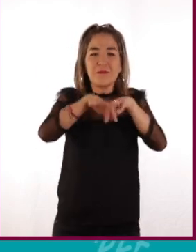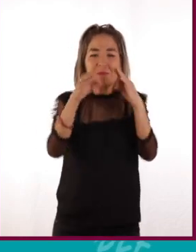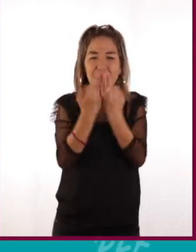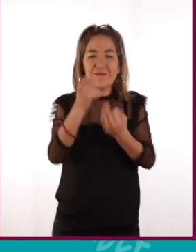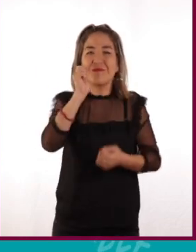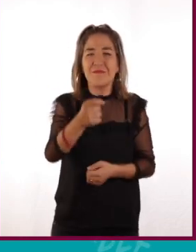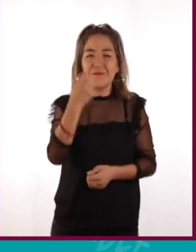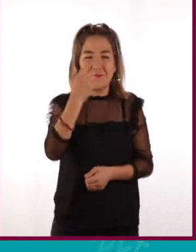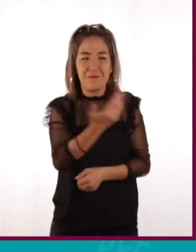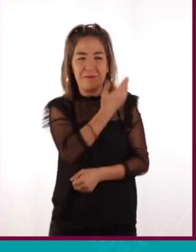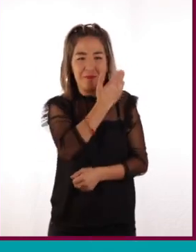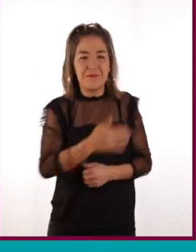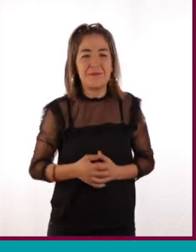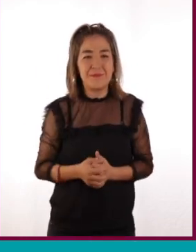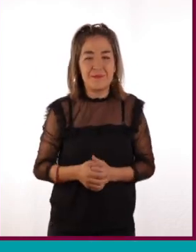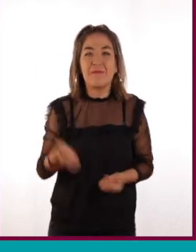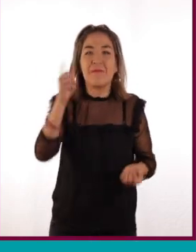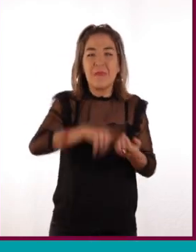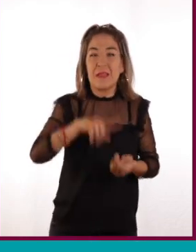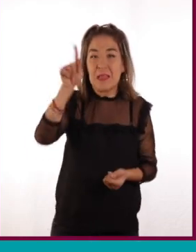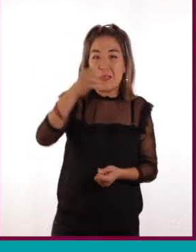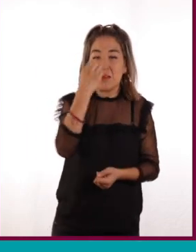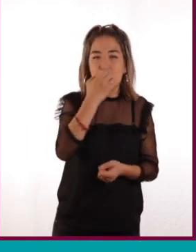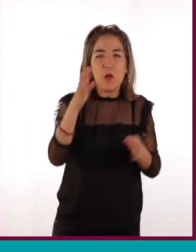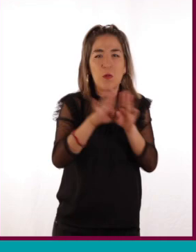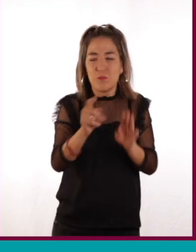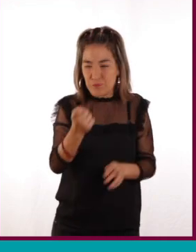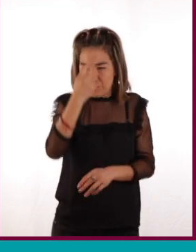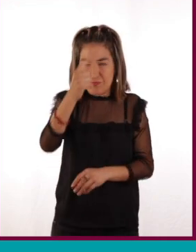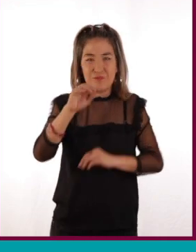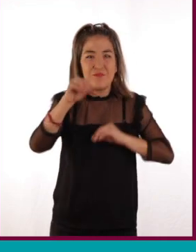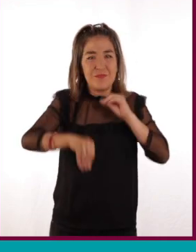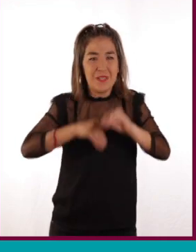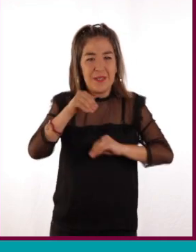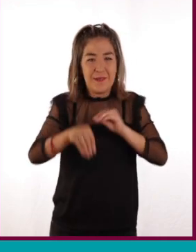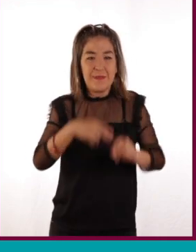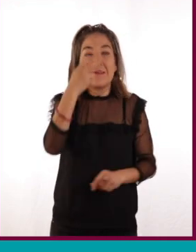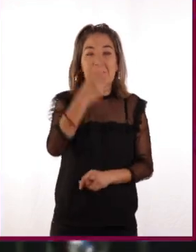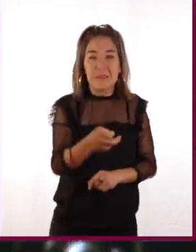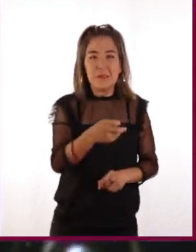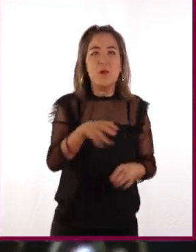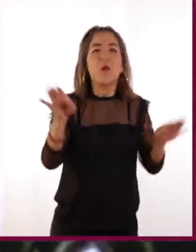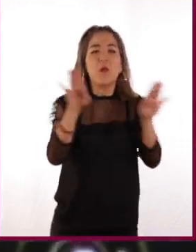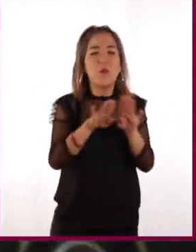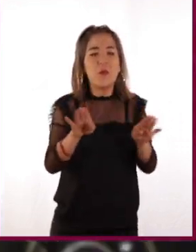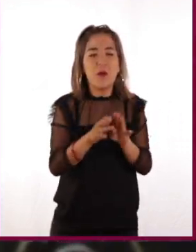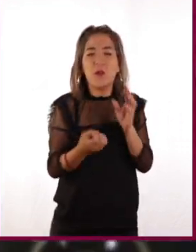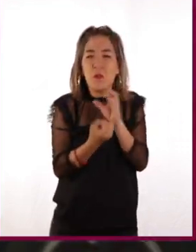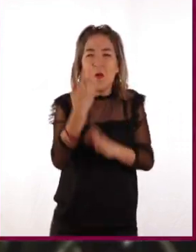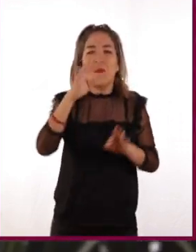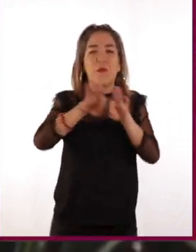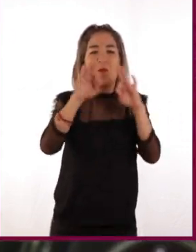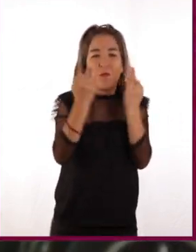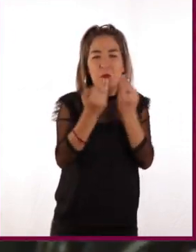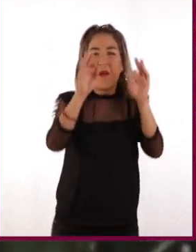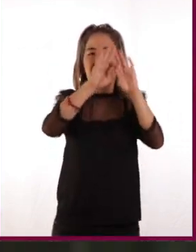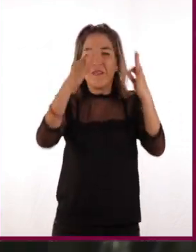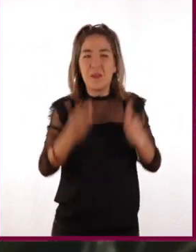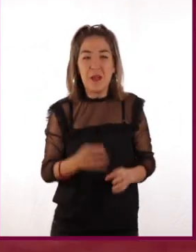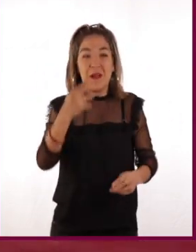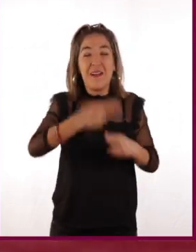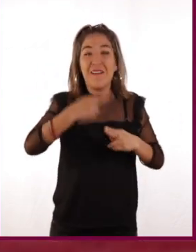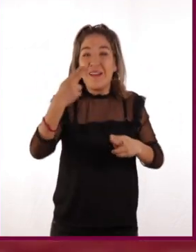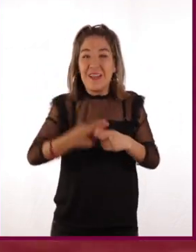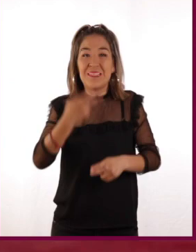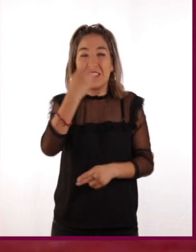y estilizadas, también se pueden ver en las letras que la escuela de Bauhaus propuso. Por todo esto, desde la creación de formas